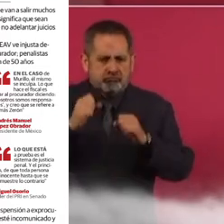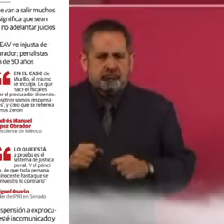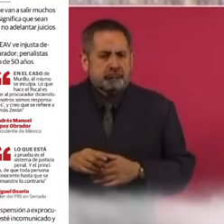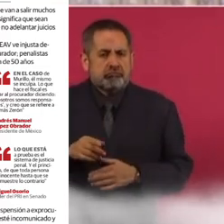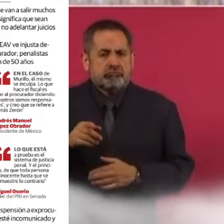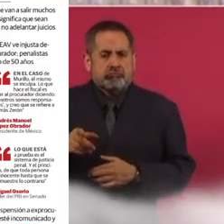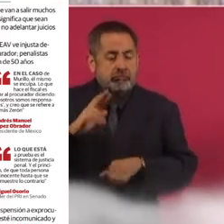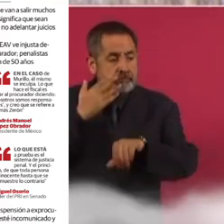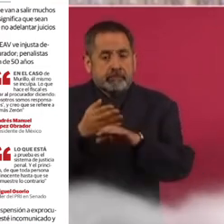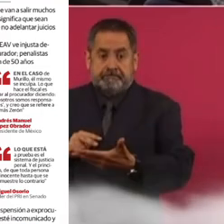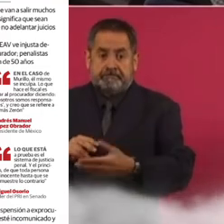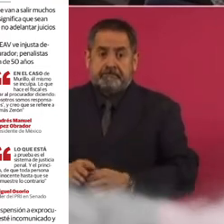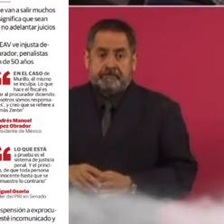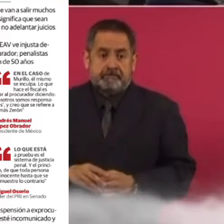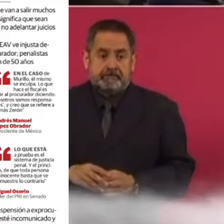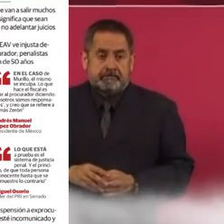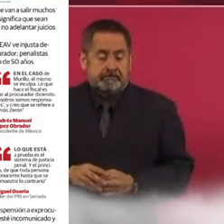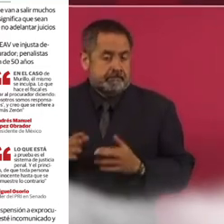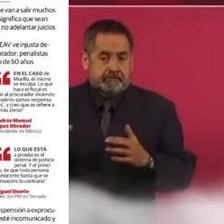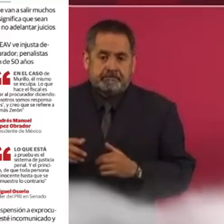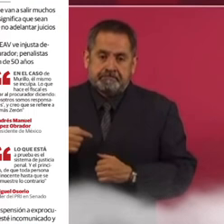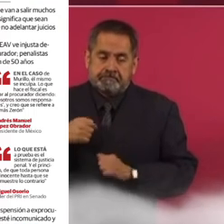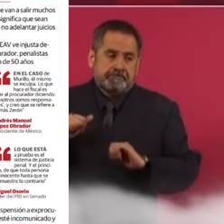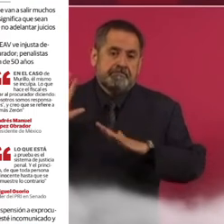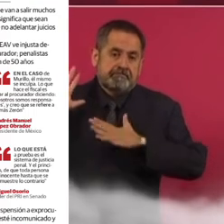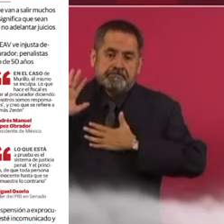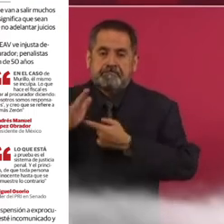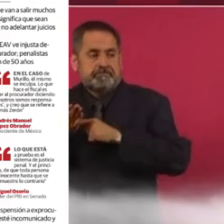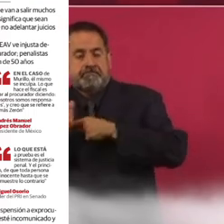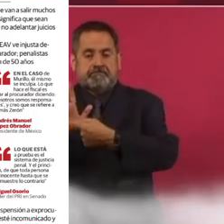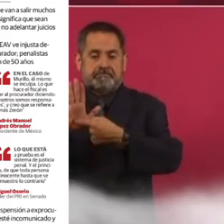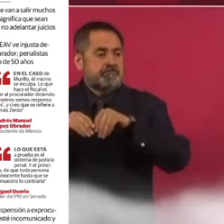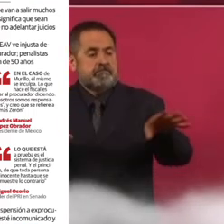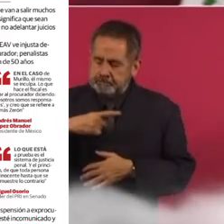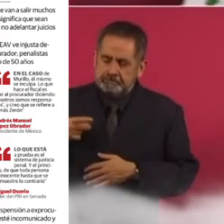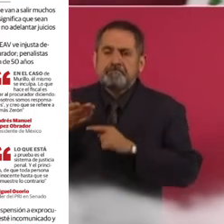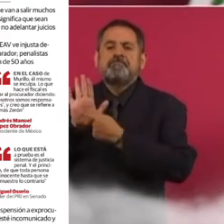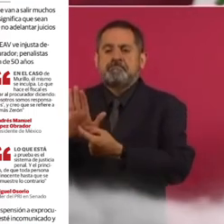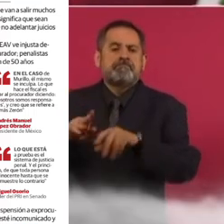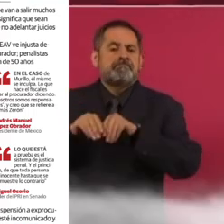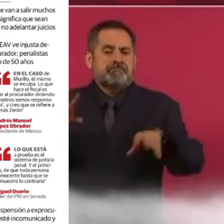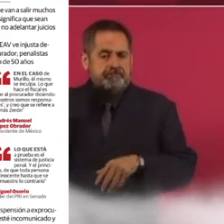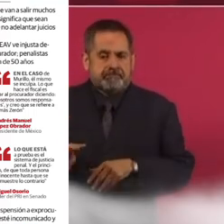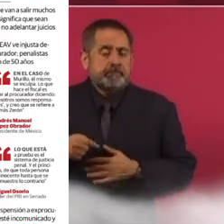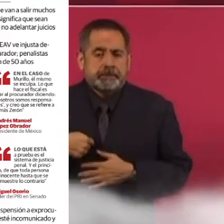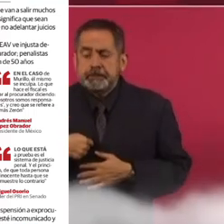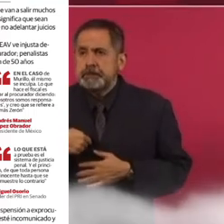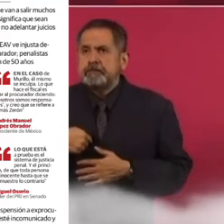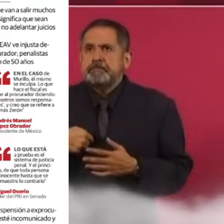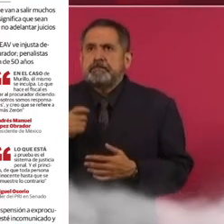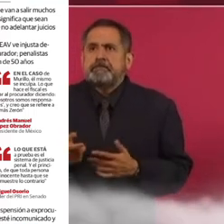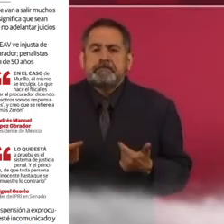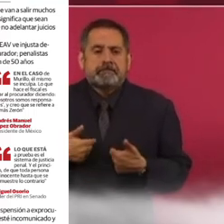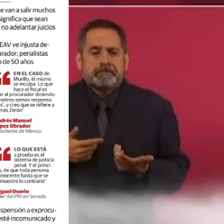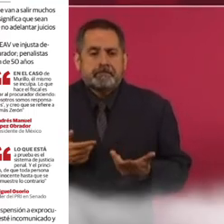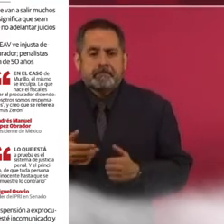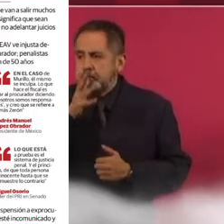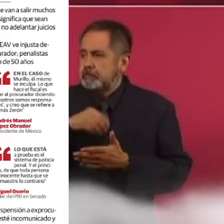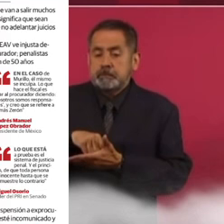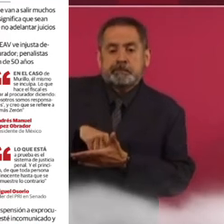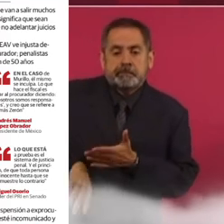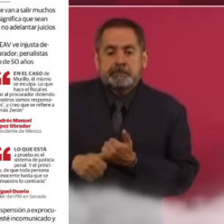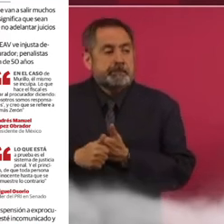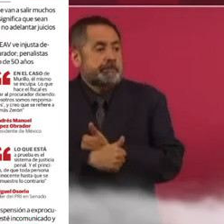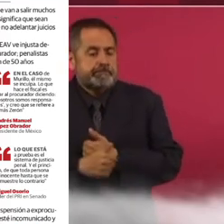él es responsable con el señor Cerón y como tenemos el compromiso, pero además es un asunto de justicia y no podemos